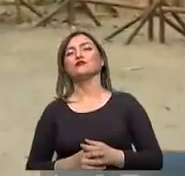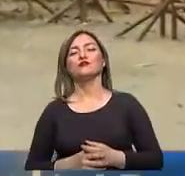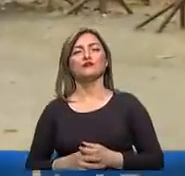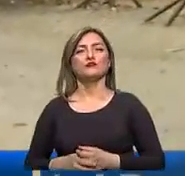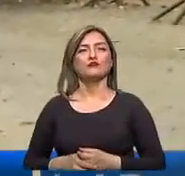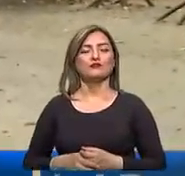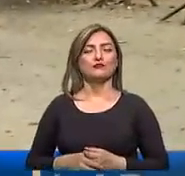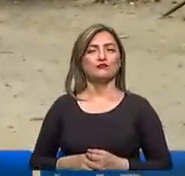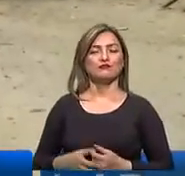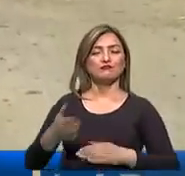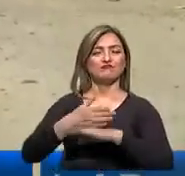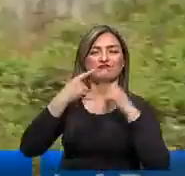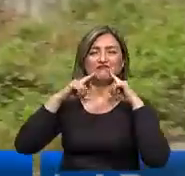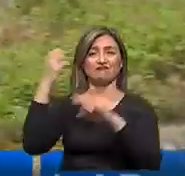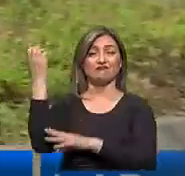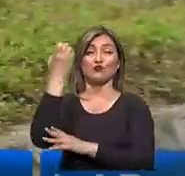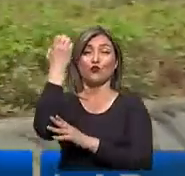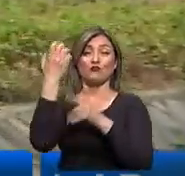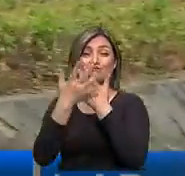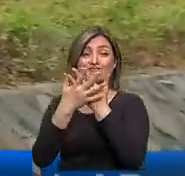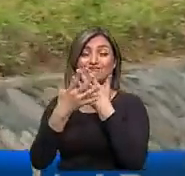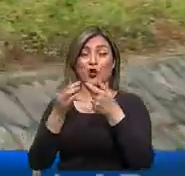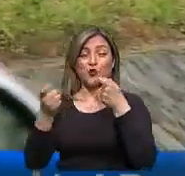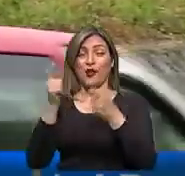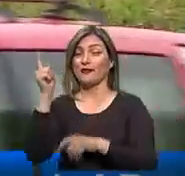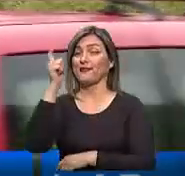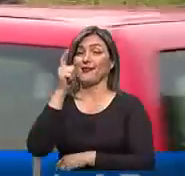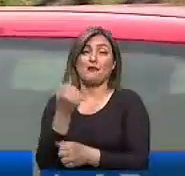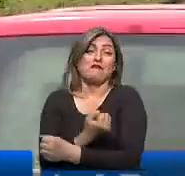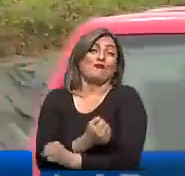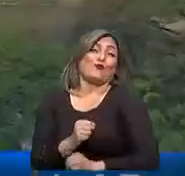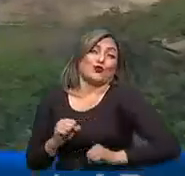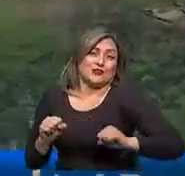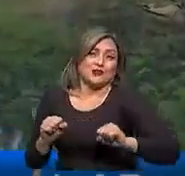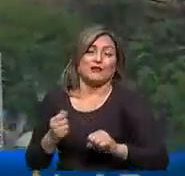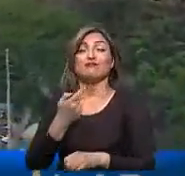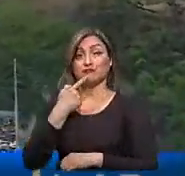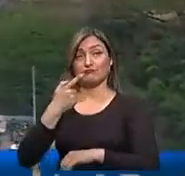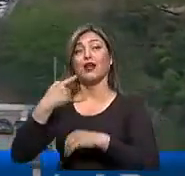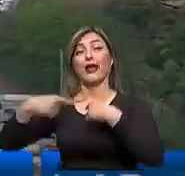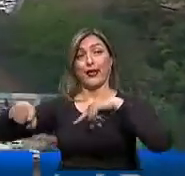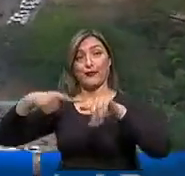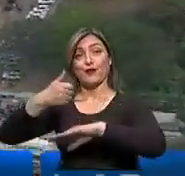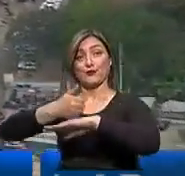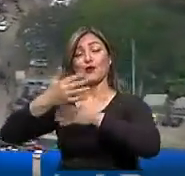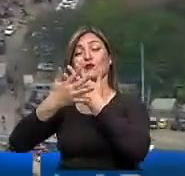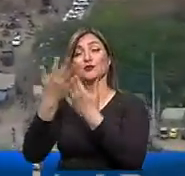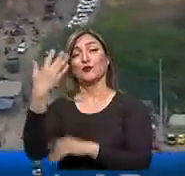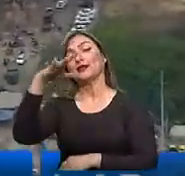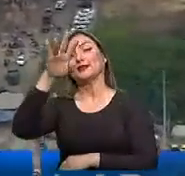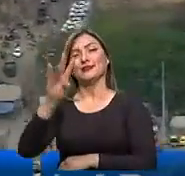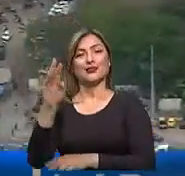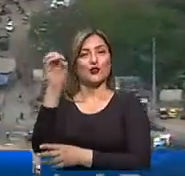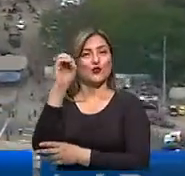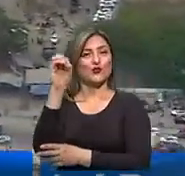Admitiendo que pese a la vigencia del estado de excepción, retomar el control de la penitenciaría del Litoral ha sido imposible. El pasado 27 de octubre, el titular